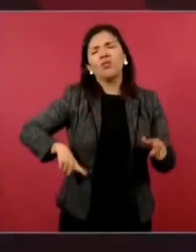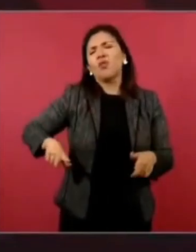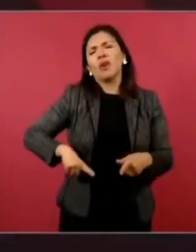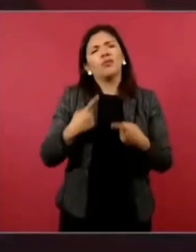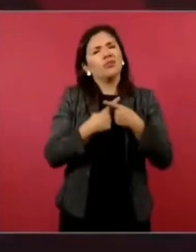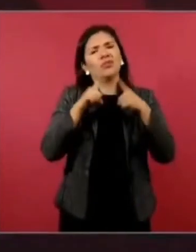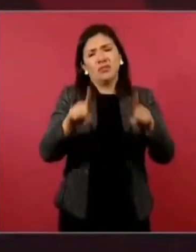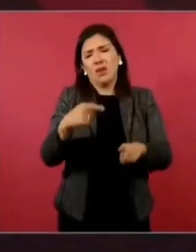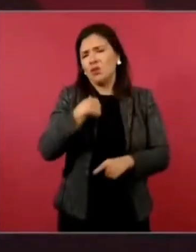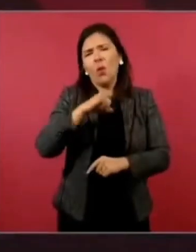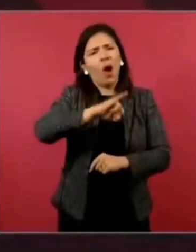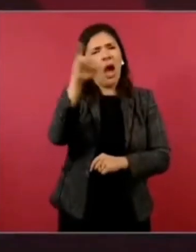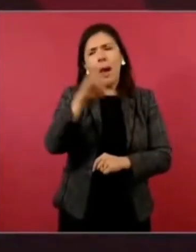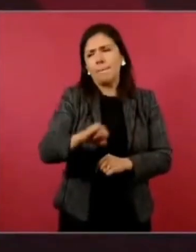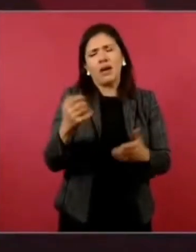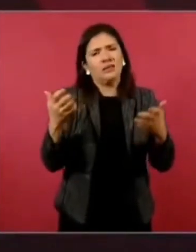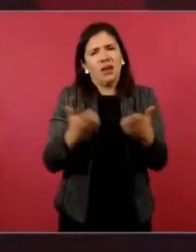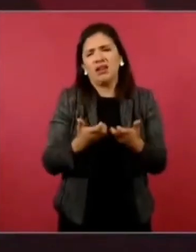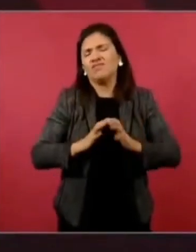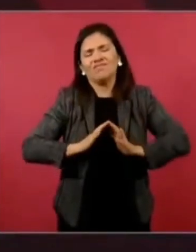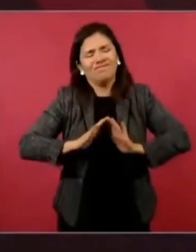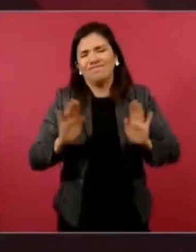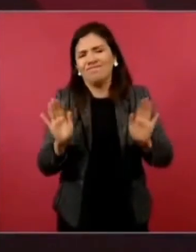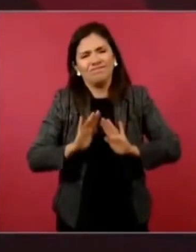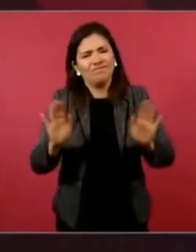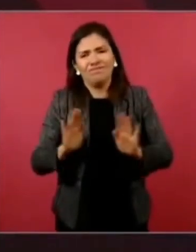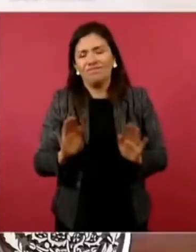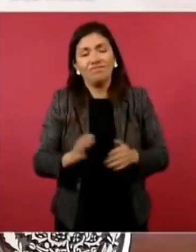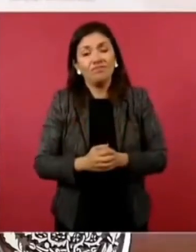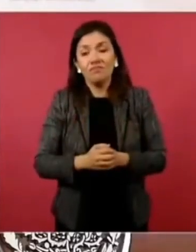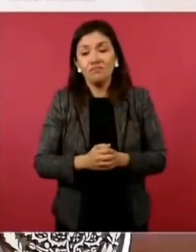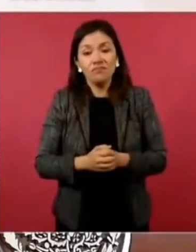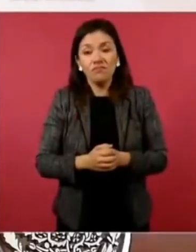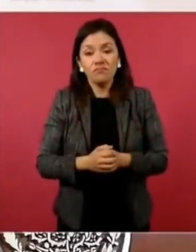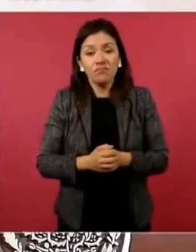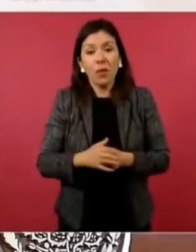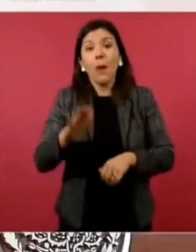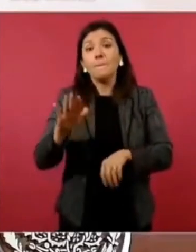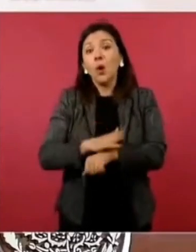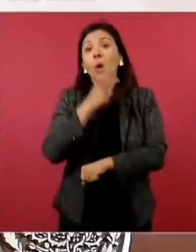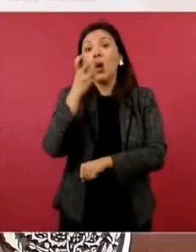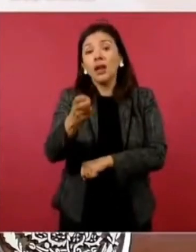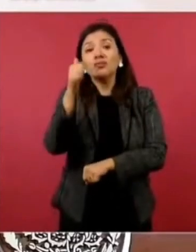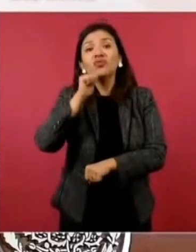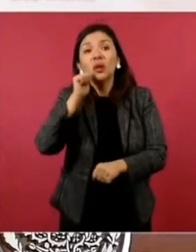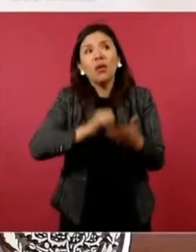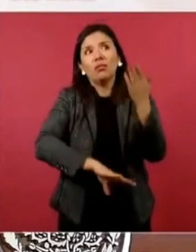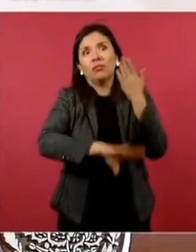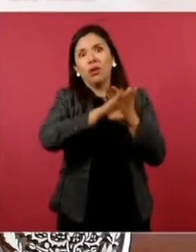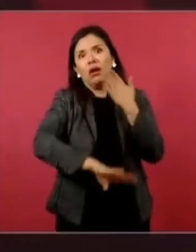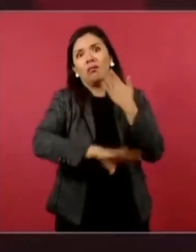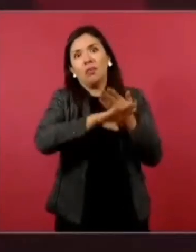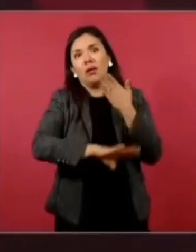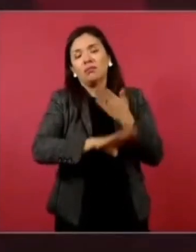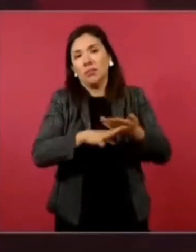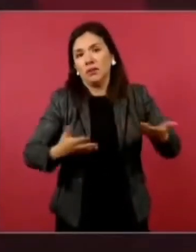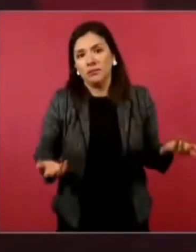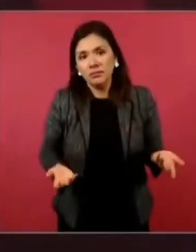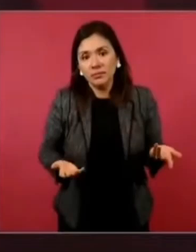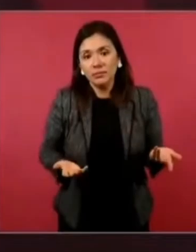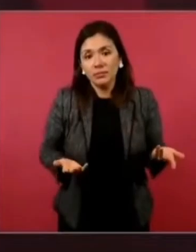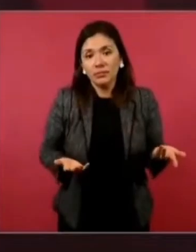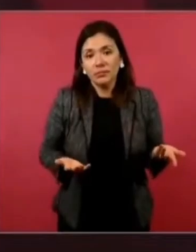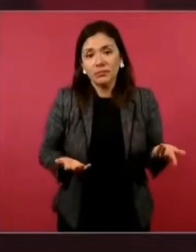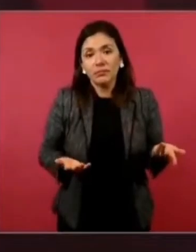hecho, y y por eso son los ataques. Porque